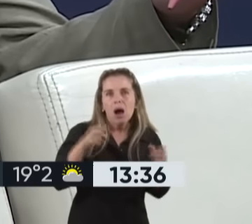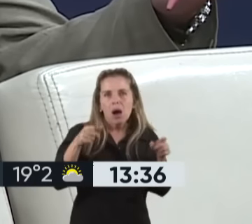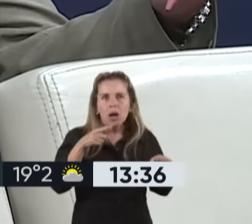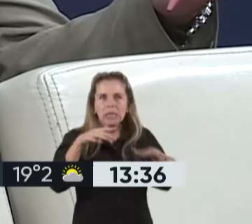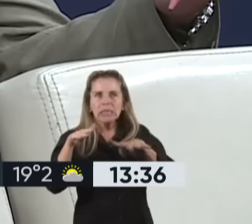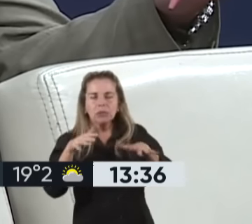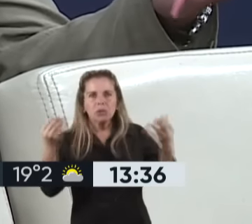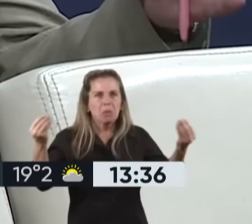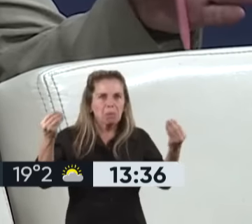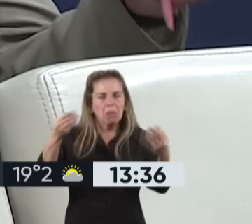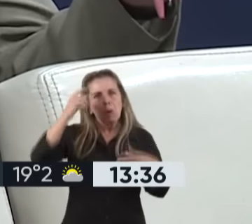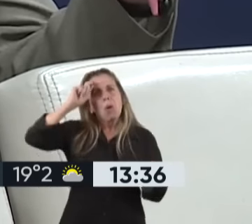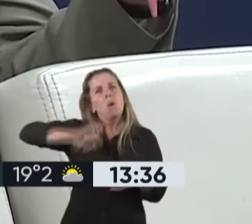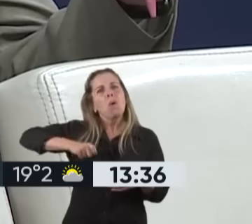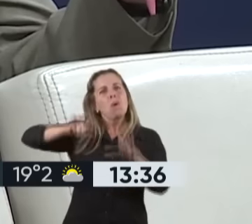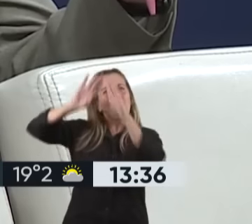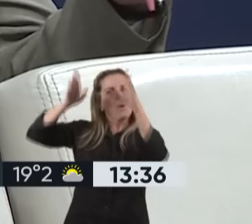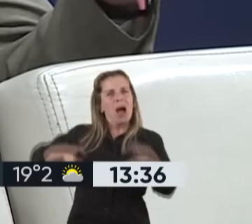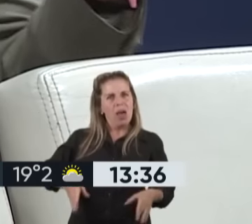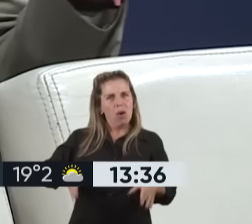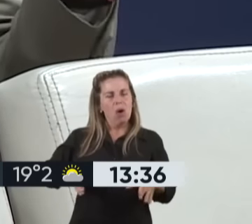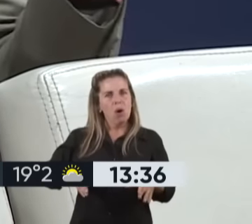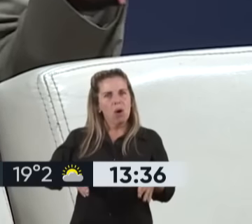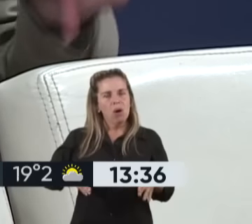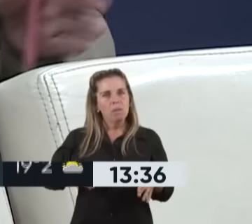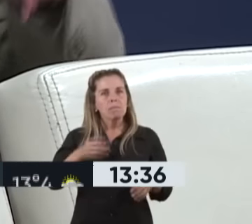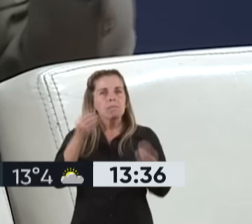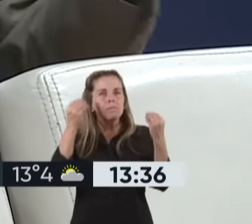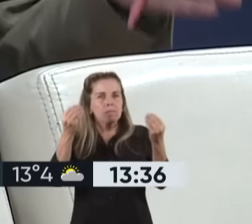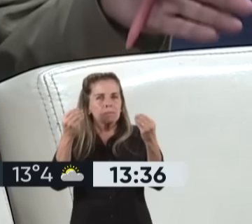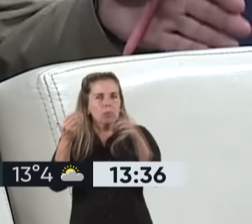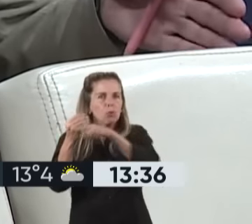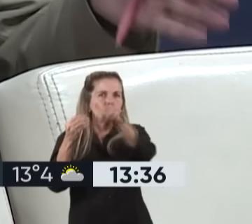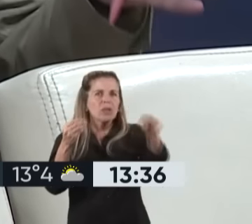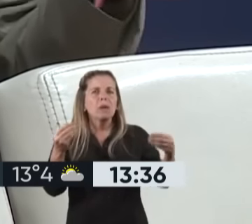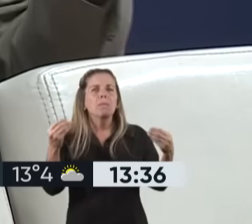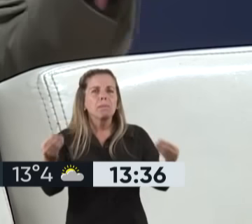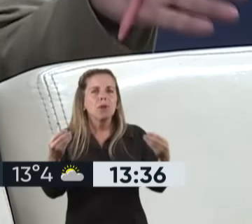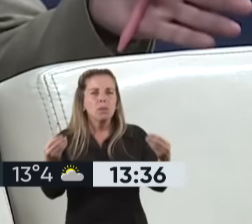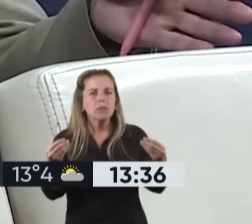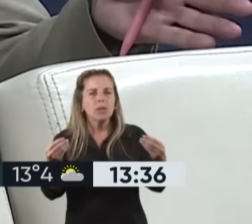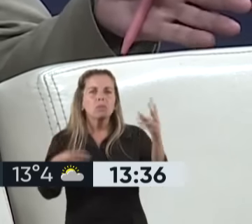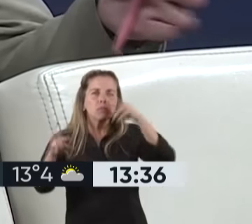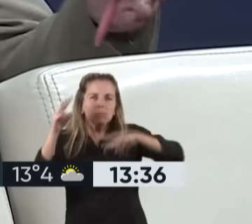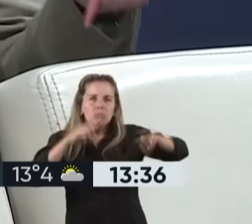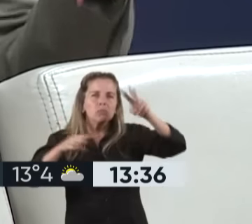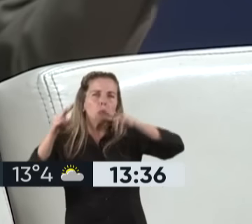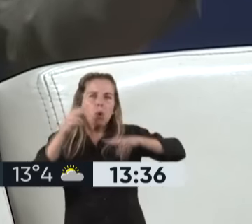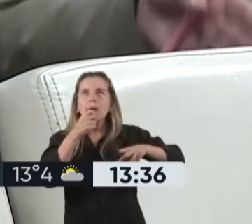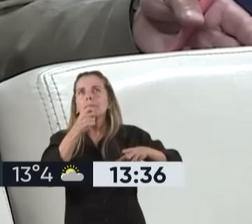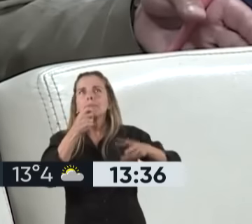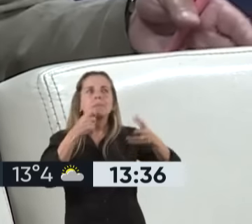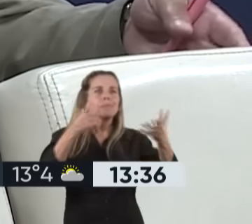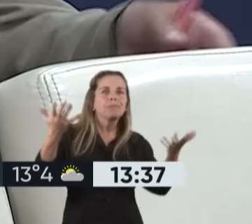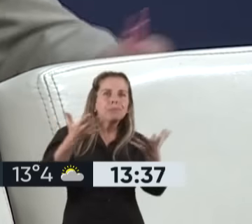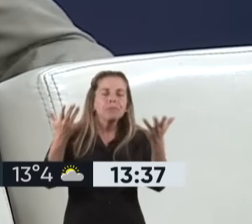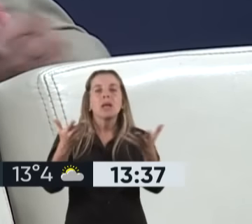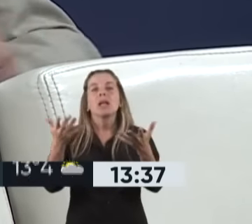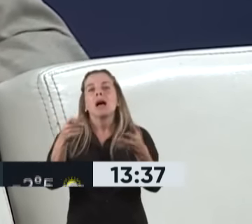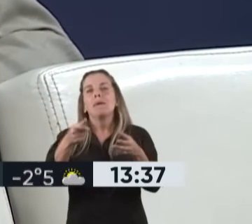un juzgado? ¿Cómo fue el trabajo de encontrar esos espacios y si se pueden